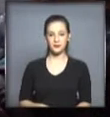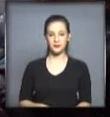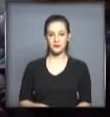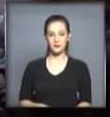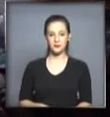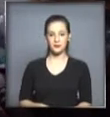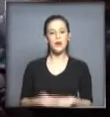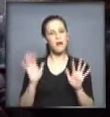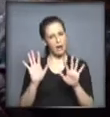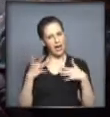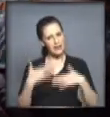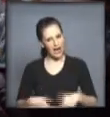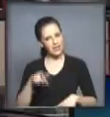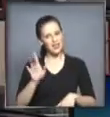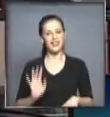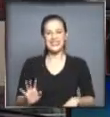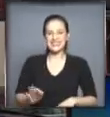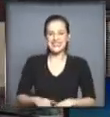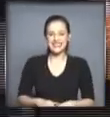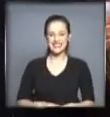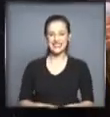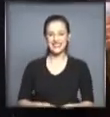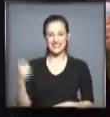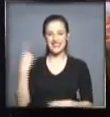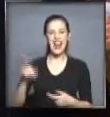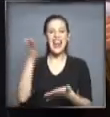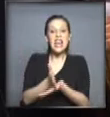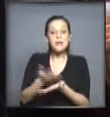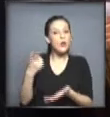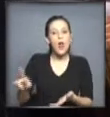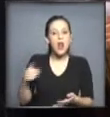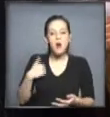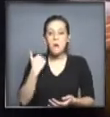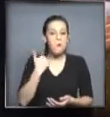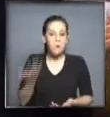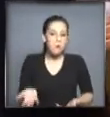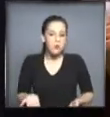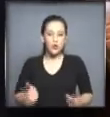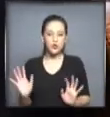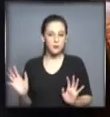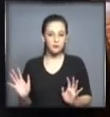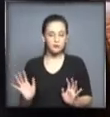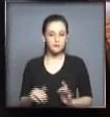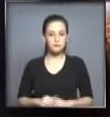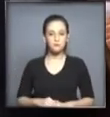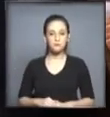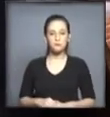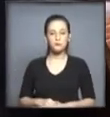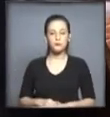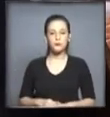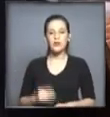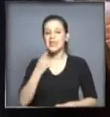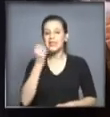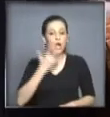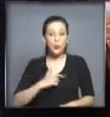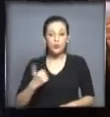Bueno, tranquilas, ¿eh? ¿Cuál sería el límite? Y no sé, qué sé yo. Es que si te gusta, te